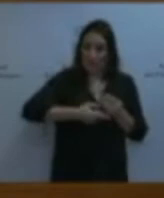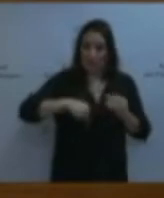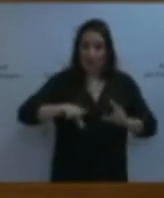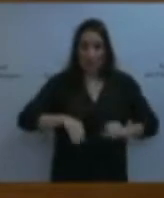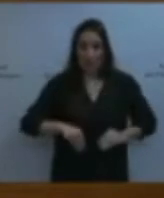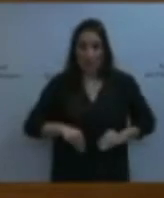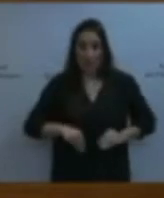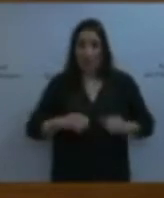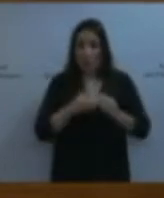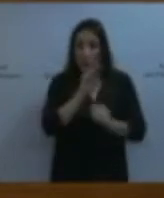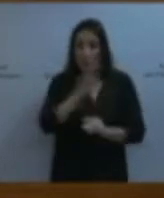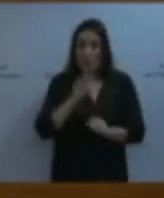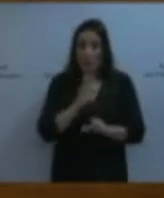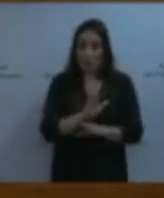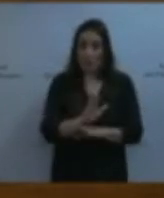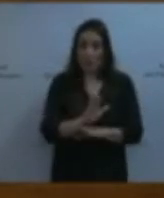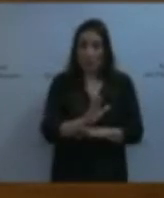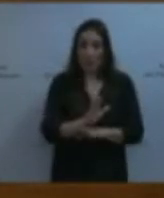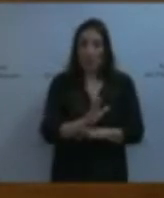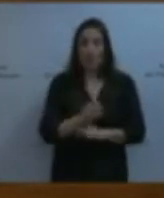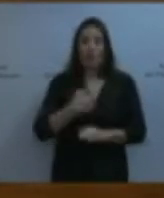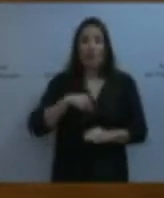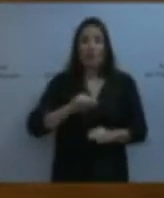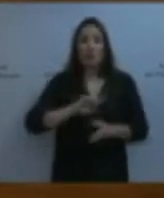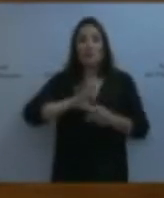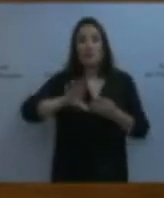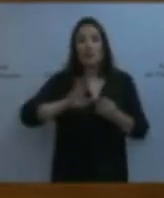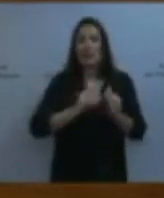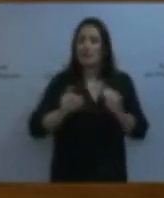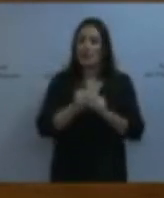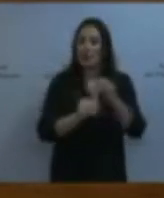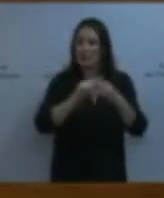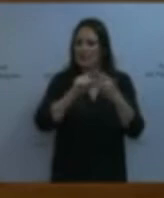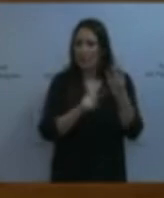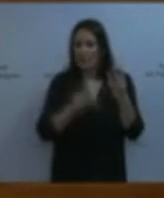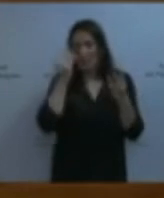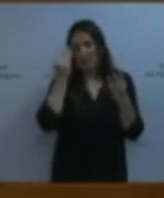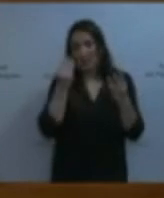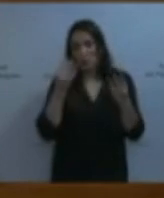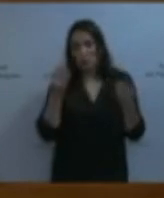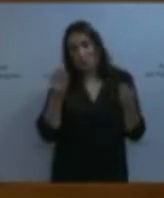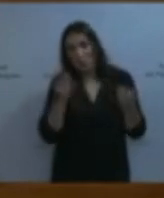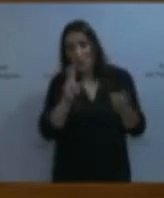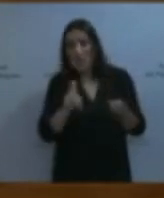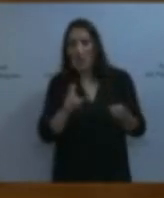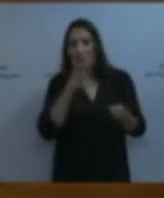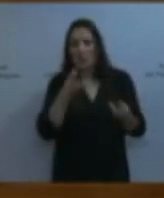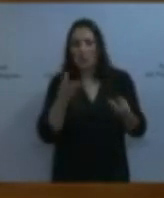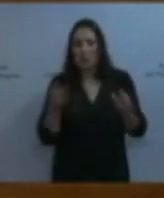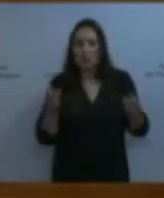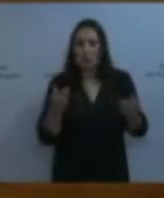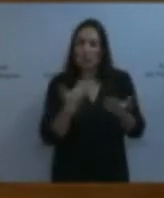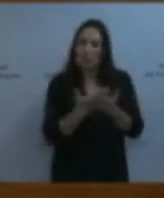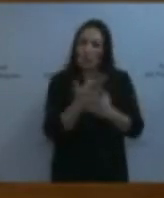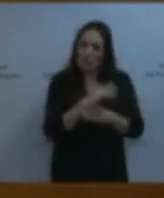el Grupo Popular, de las cuales hemos transaccionado 3 que consideramos que mejoran y precisan la proposición. Y